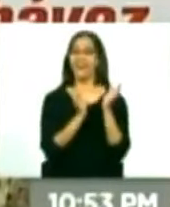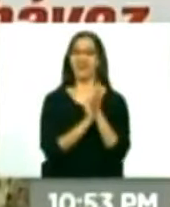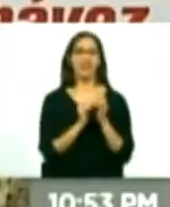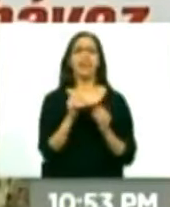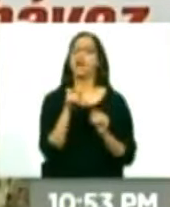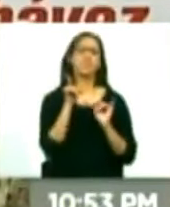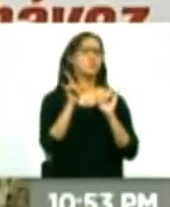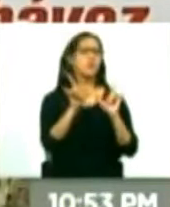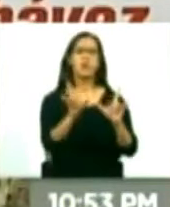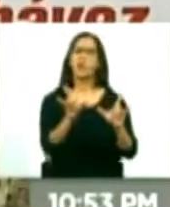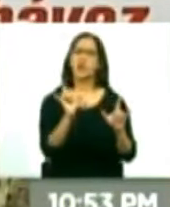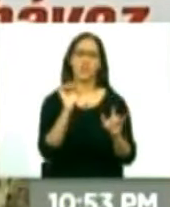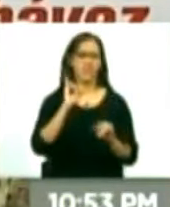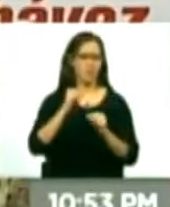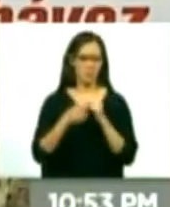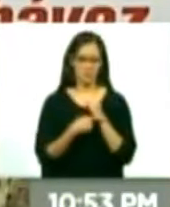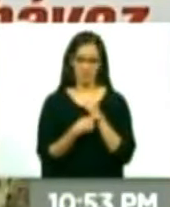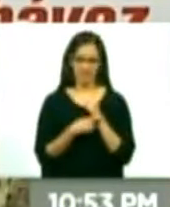querido, ¿vale?